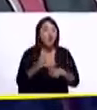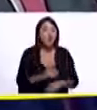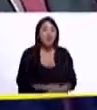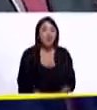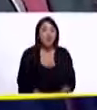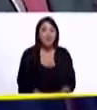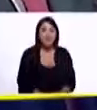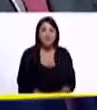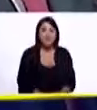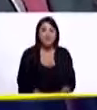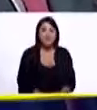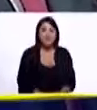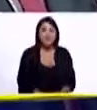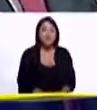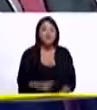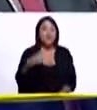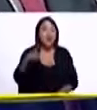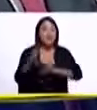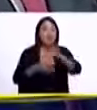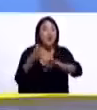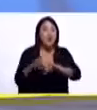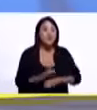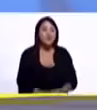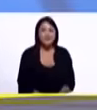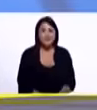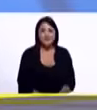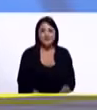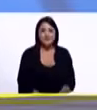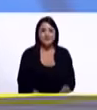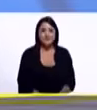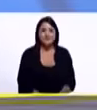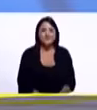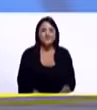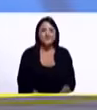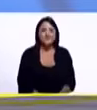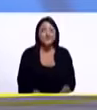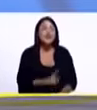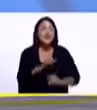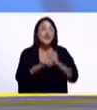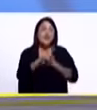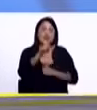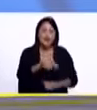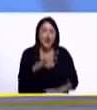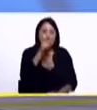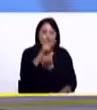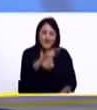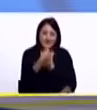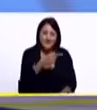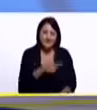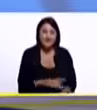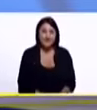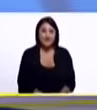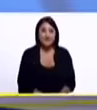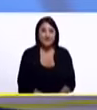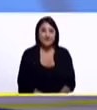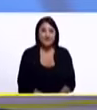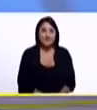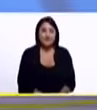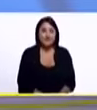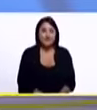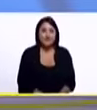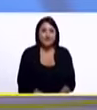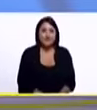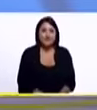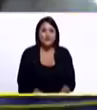Hay problemas. Así que, como decía el presidente de Fedecámara, el doctor Adanceli,